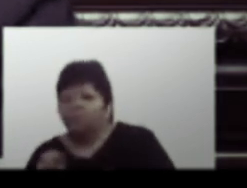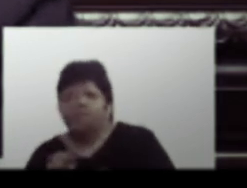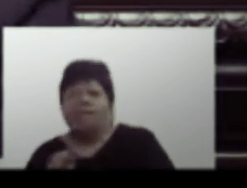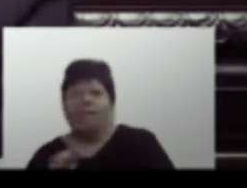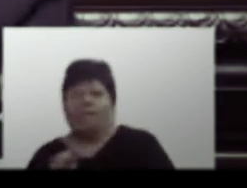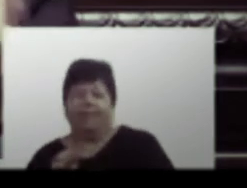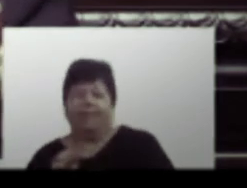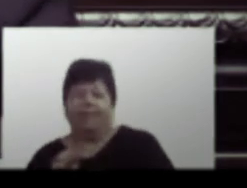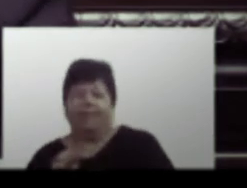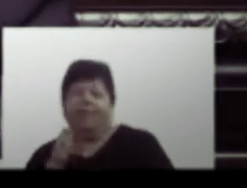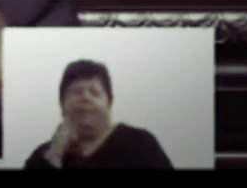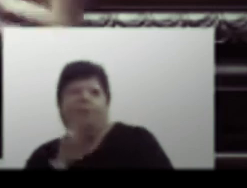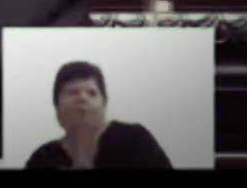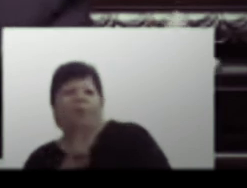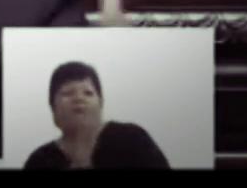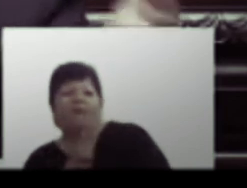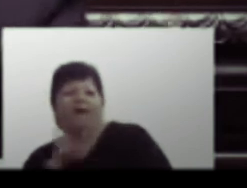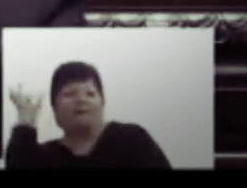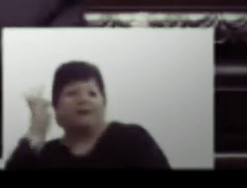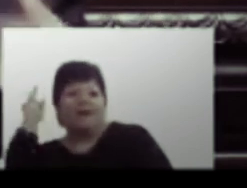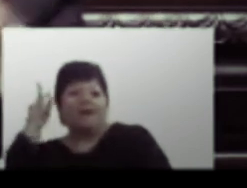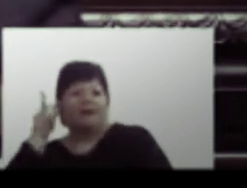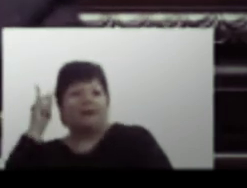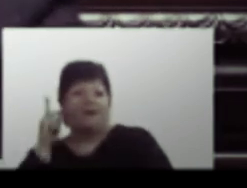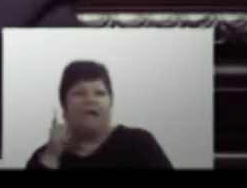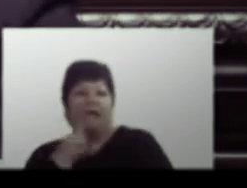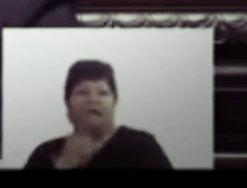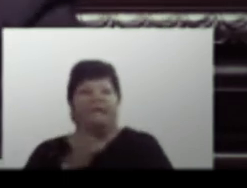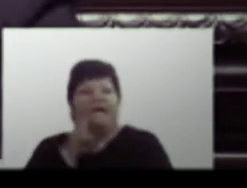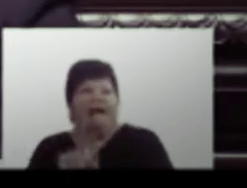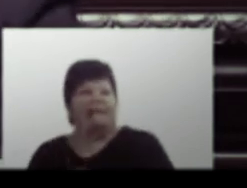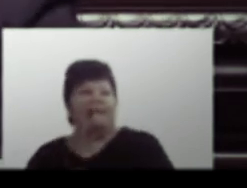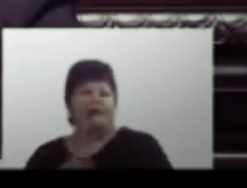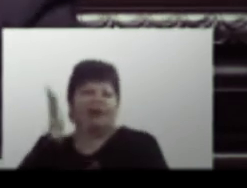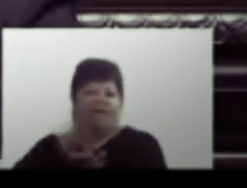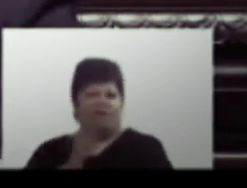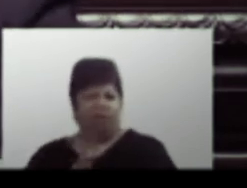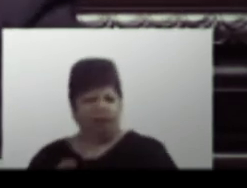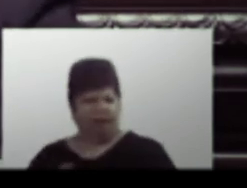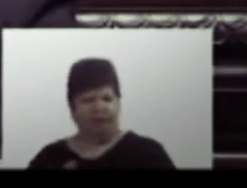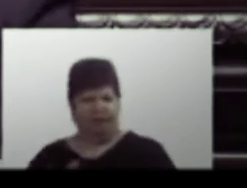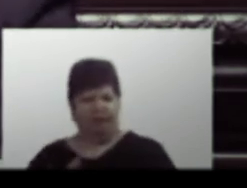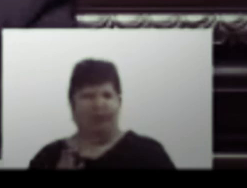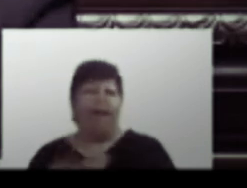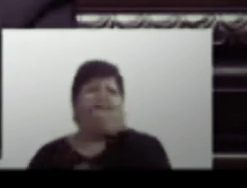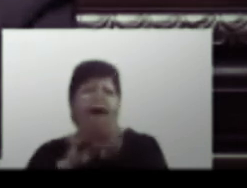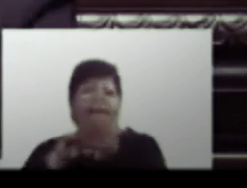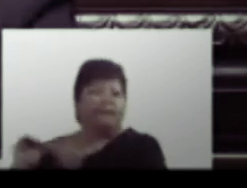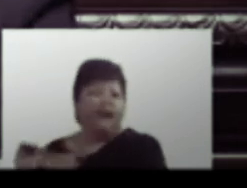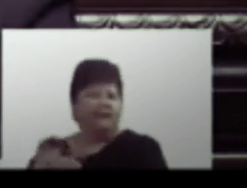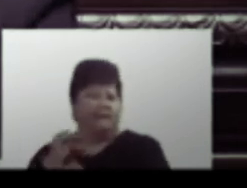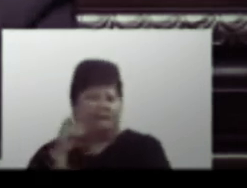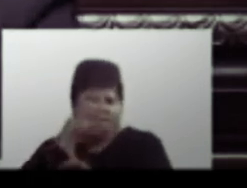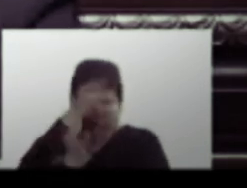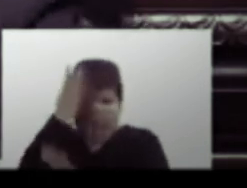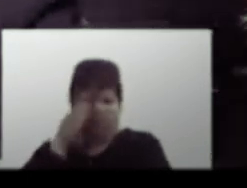amparar y tener esas inmunidades más allá de lo que es el ejercicio de nuestra actividad y nuestra profesión. Desde